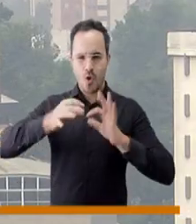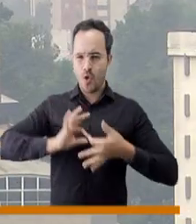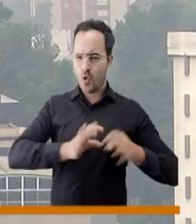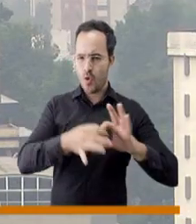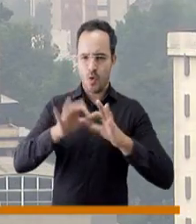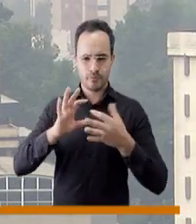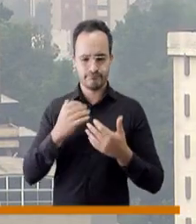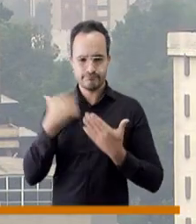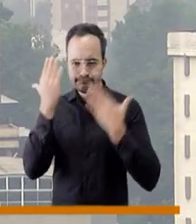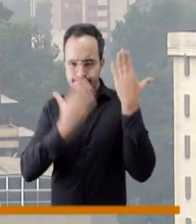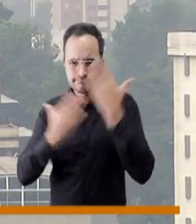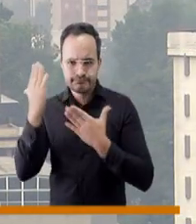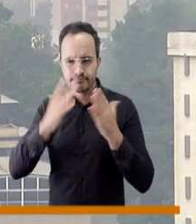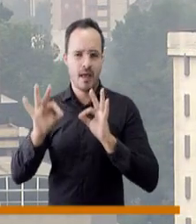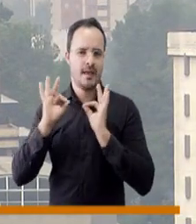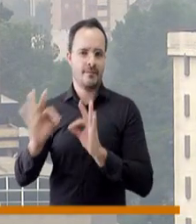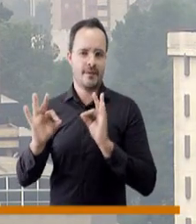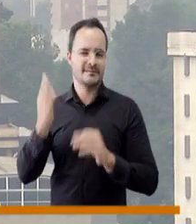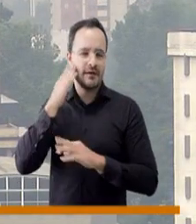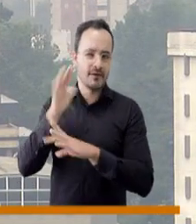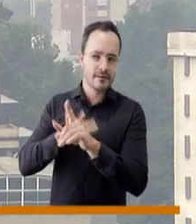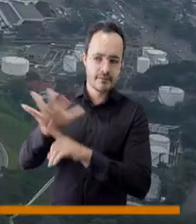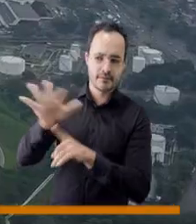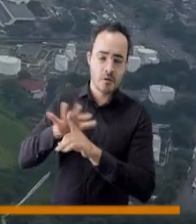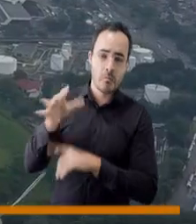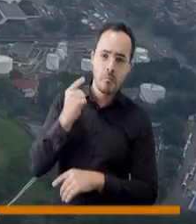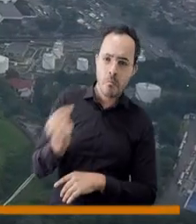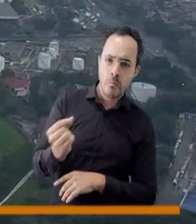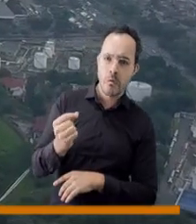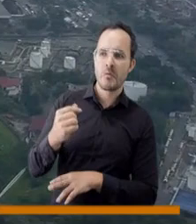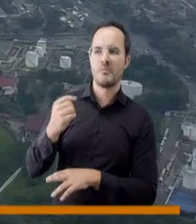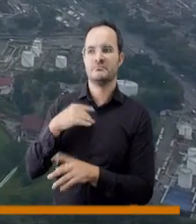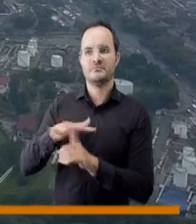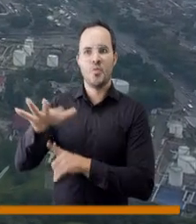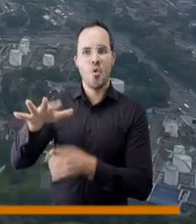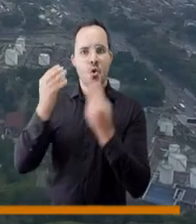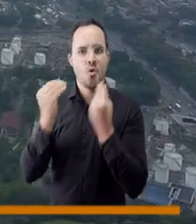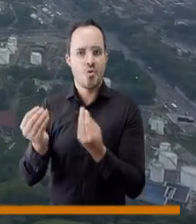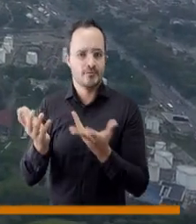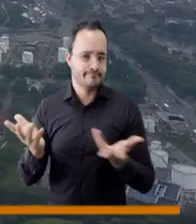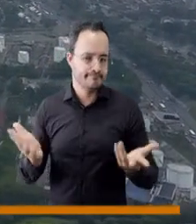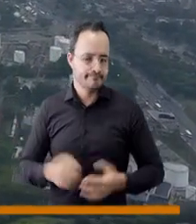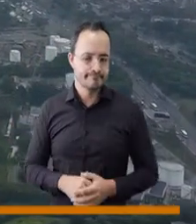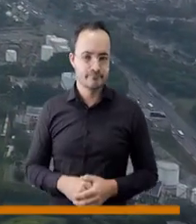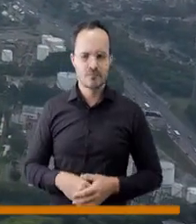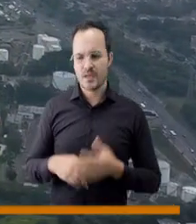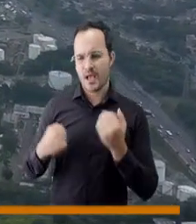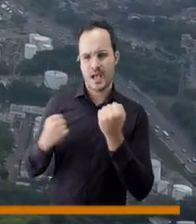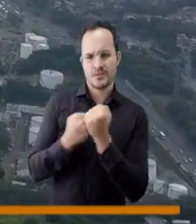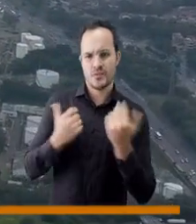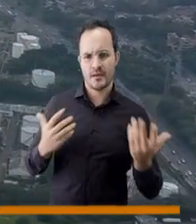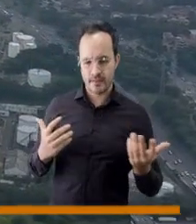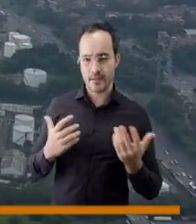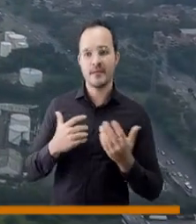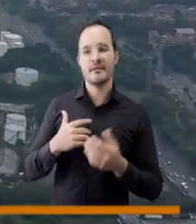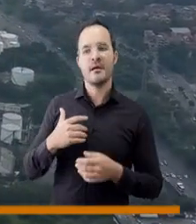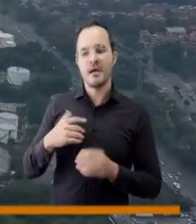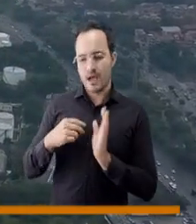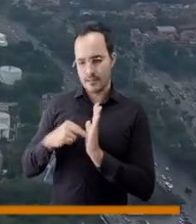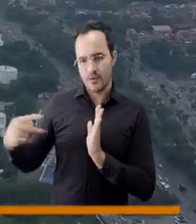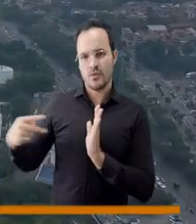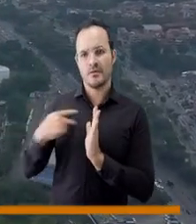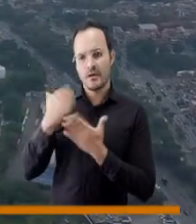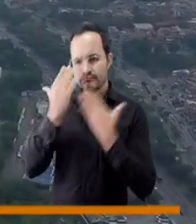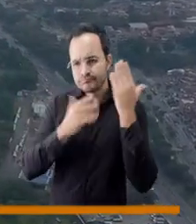medir y definir cuánto es mi impacto en el medio ambiente. Y eso lo podemos hacer a través de la medición de nuestra